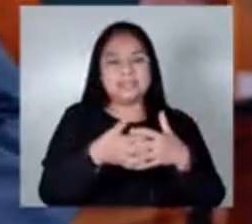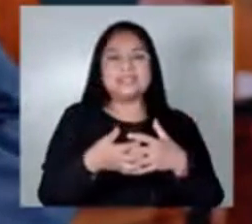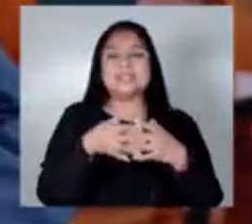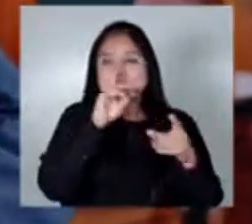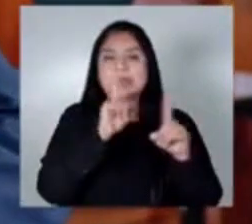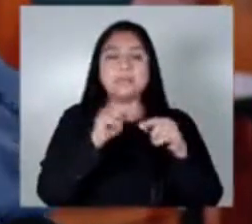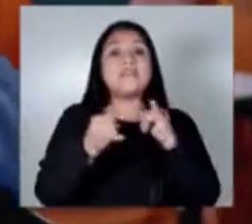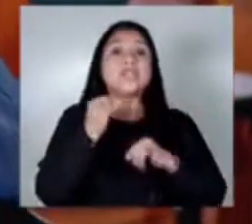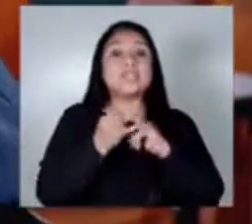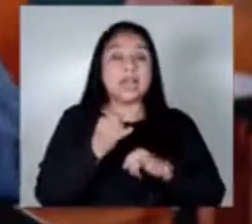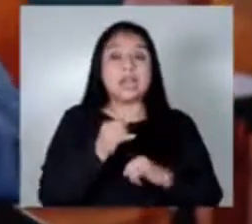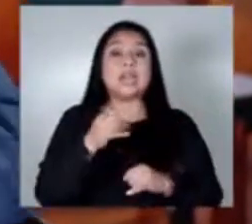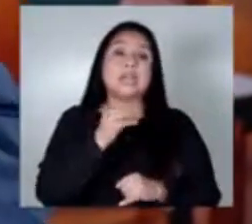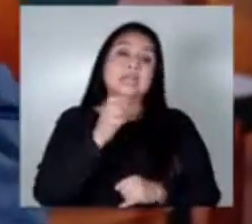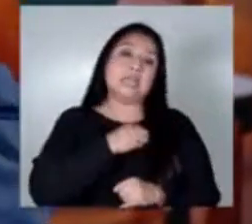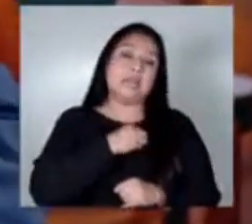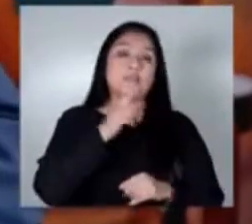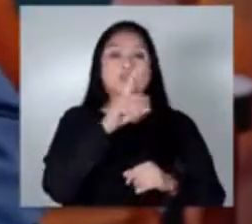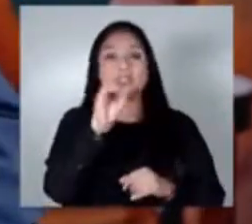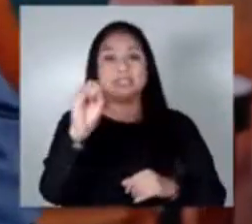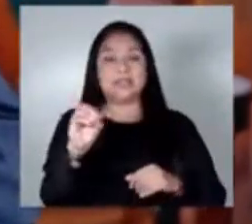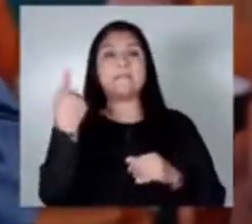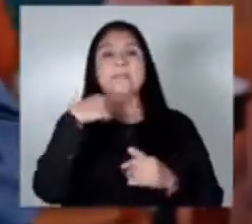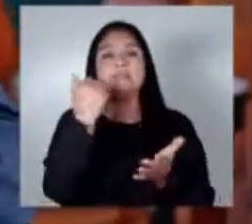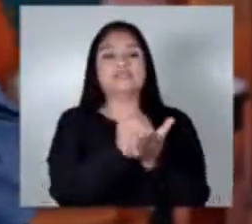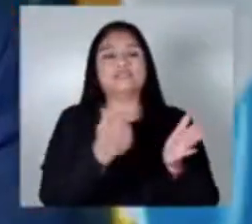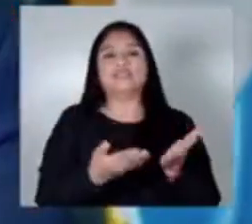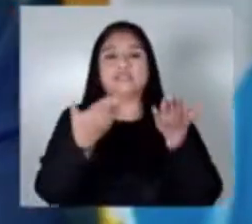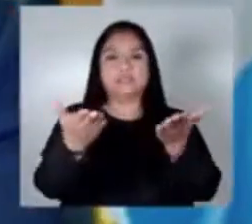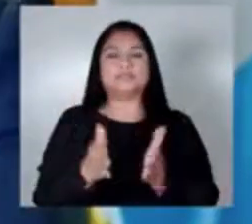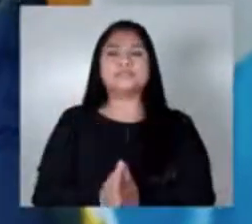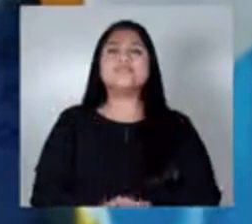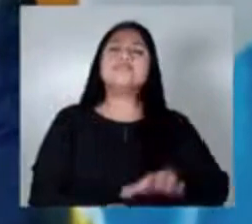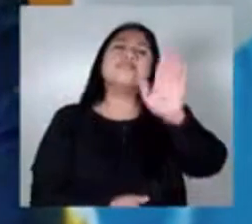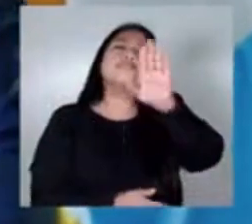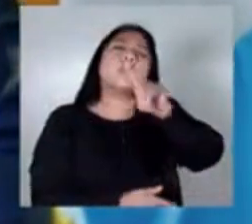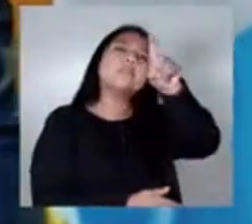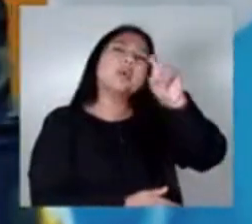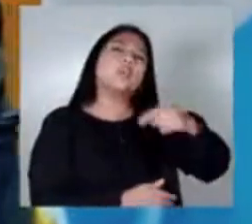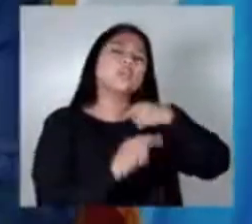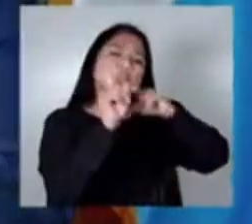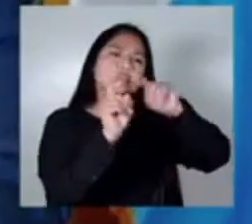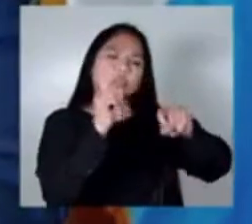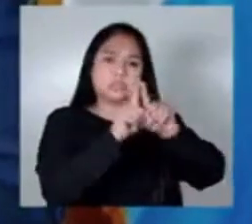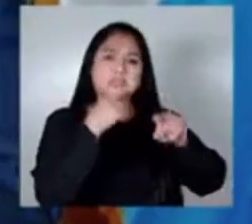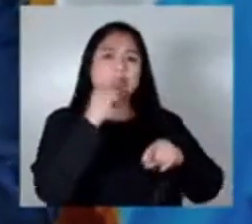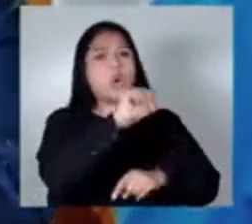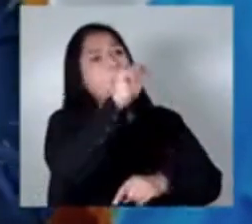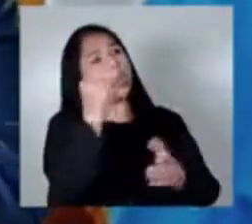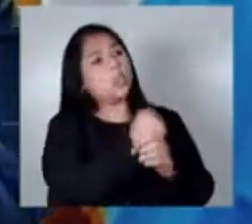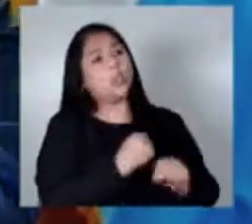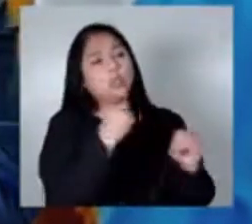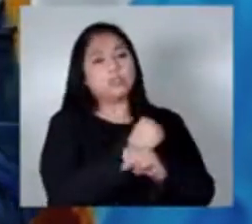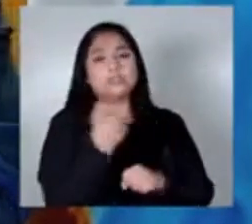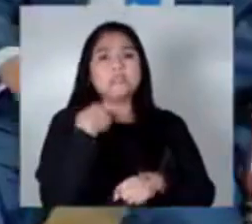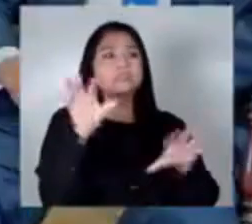año esperamos llegar a las 100 que recibirán el distintivo de sello blanco. Doctor, última pregunta en su consultorio, ¿qué otras estrategias